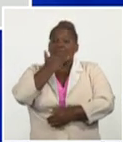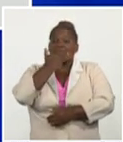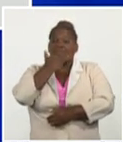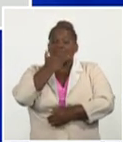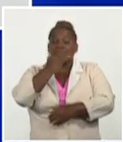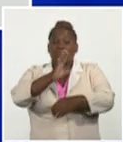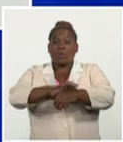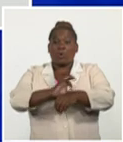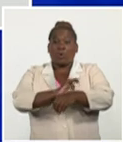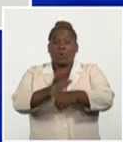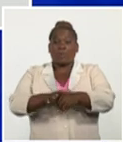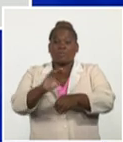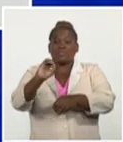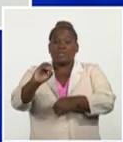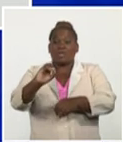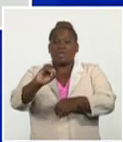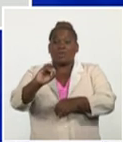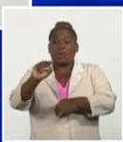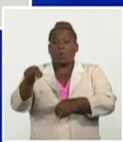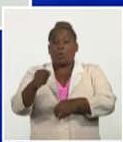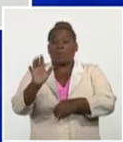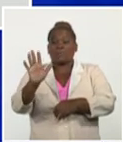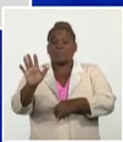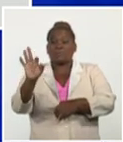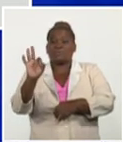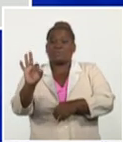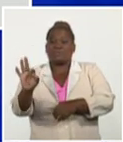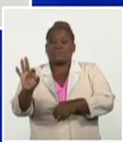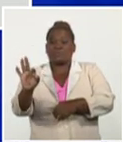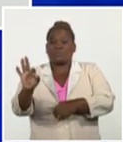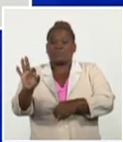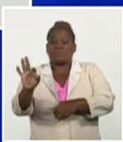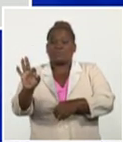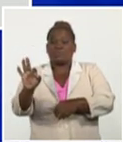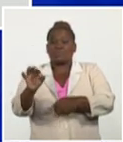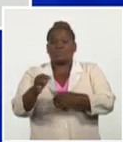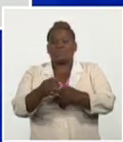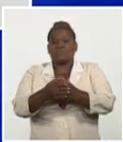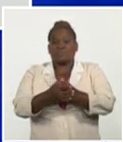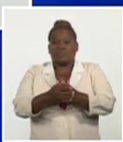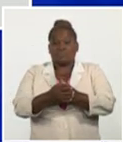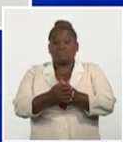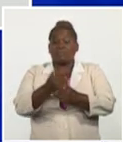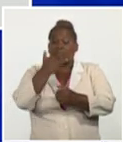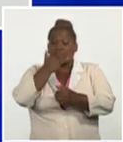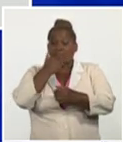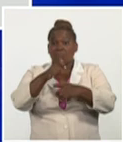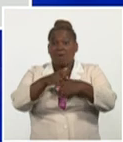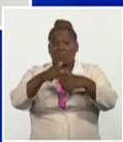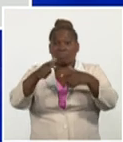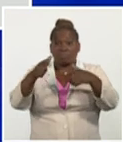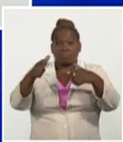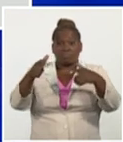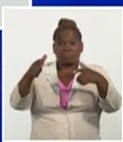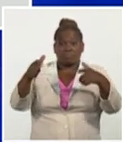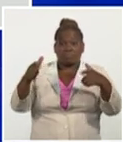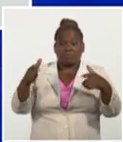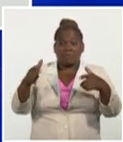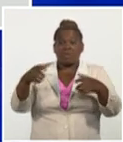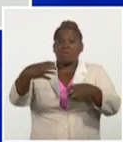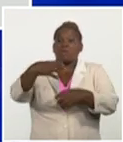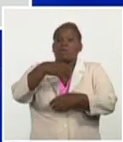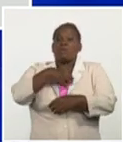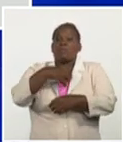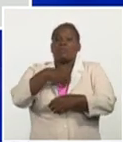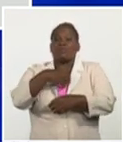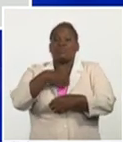a 0,58, que además es la más elevada que hemos tenido